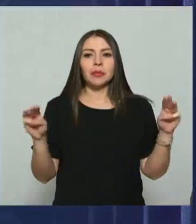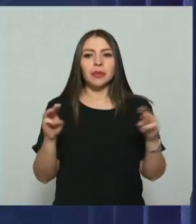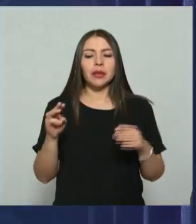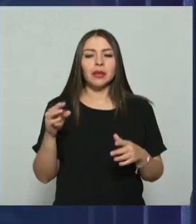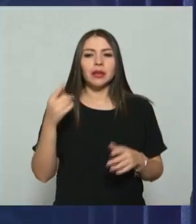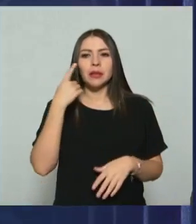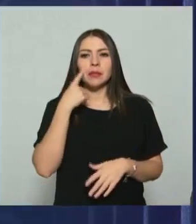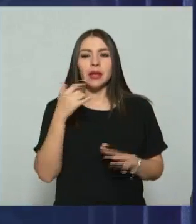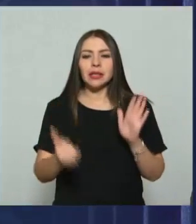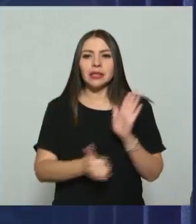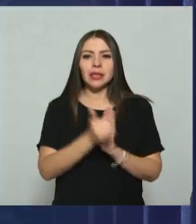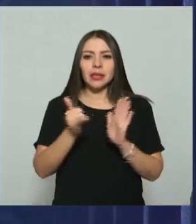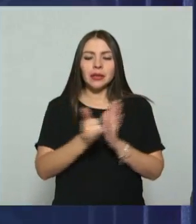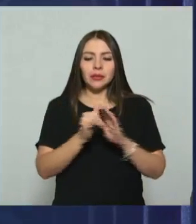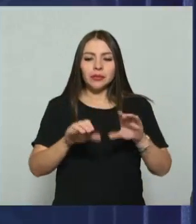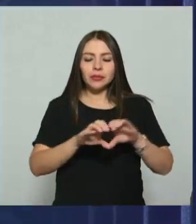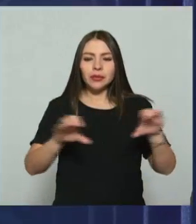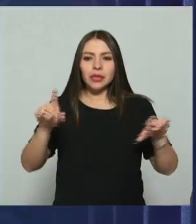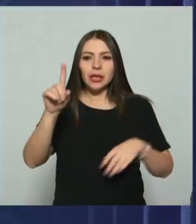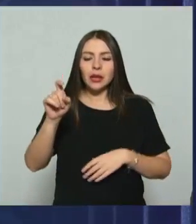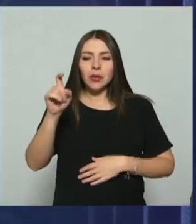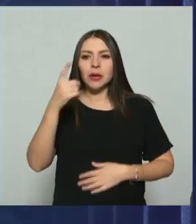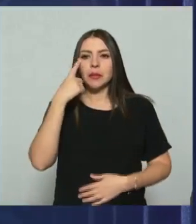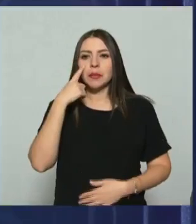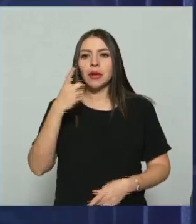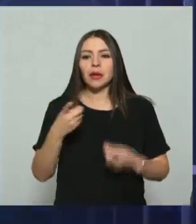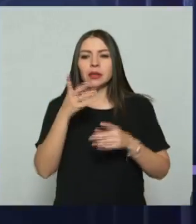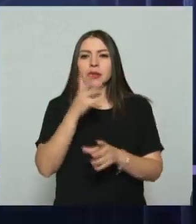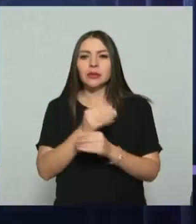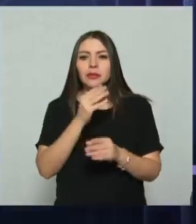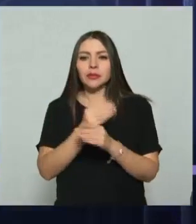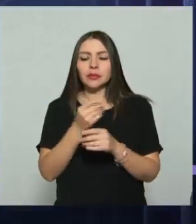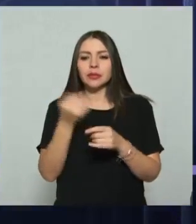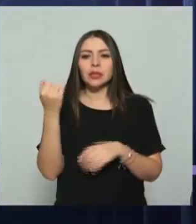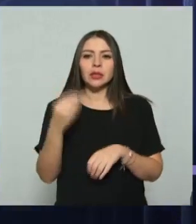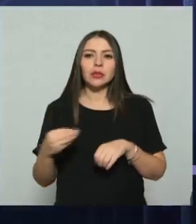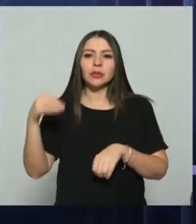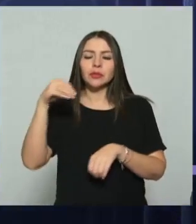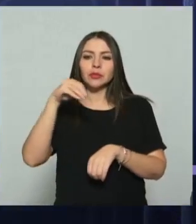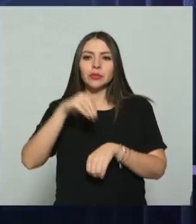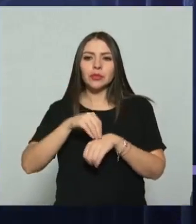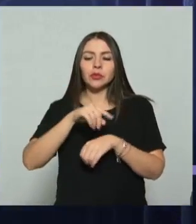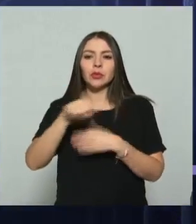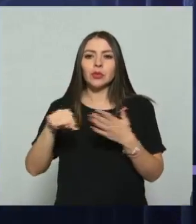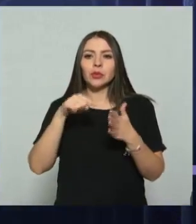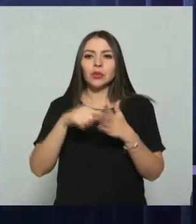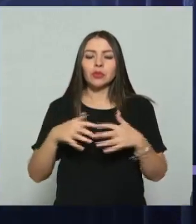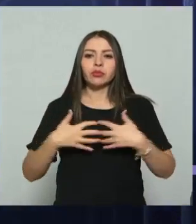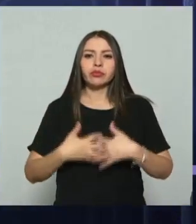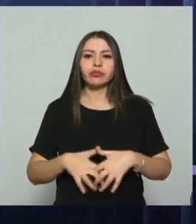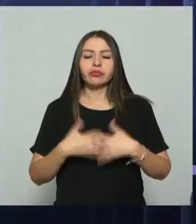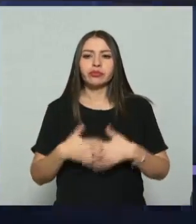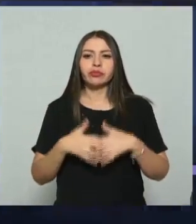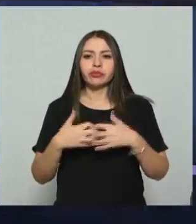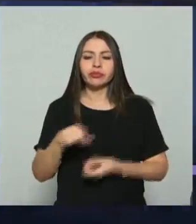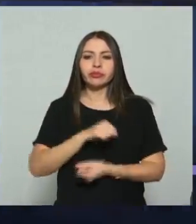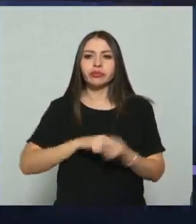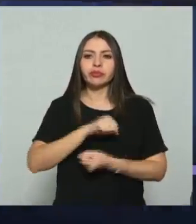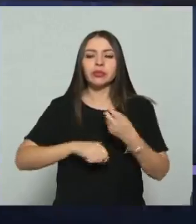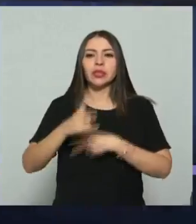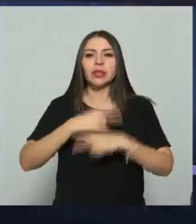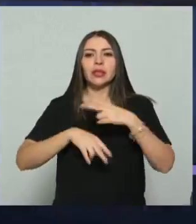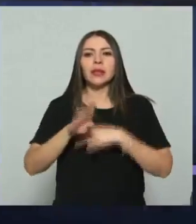darle mantenimiento al centro de comando y control y se creará una planta que genere biodiesel. Sí, ese